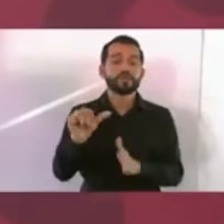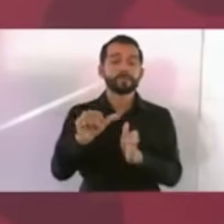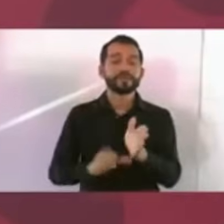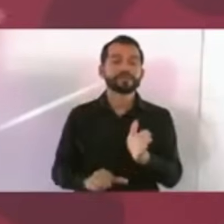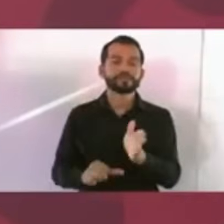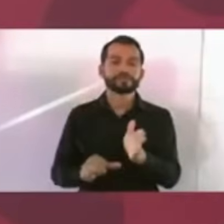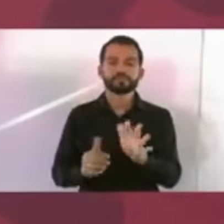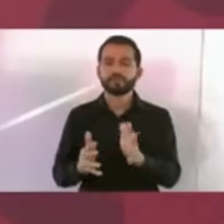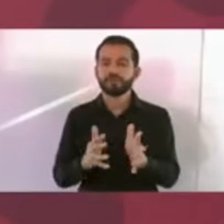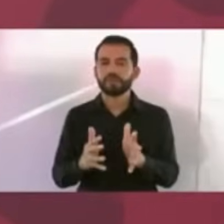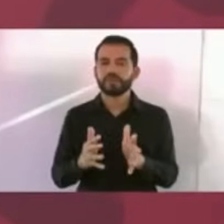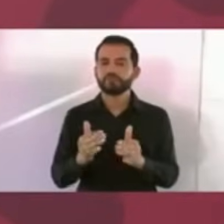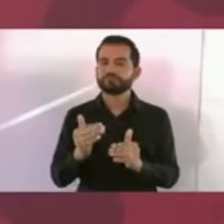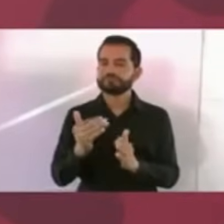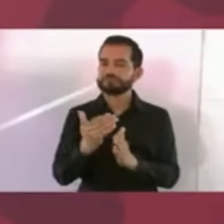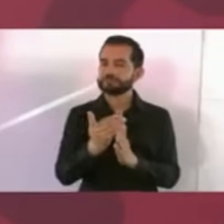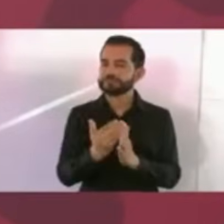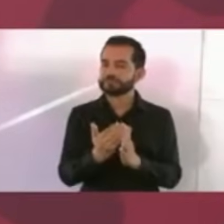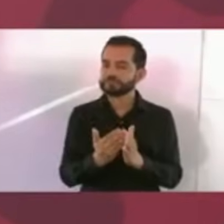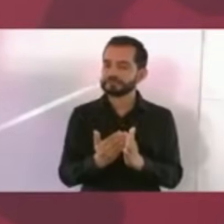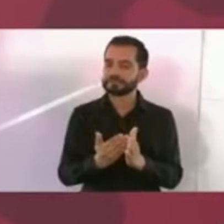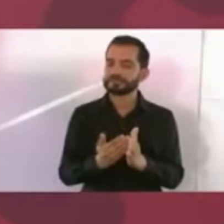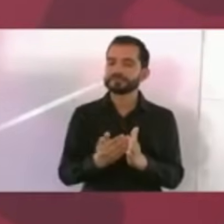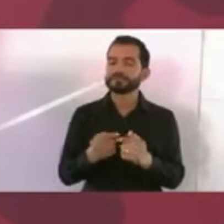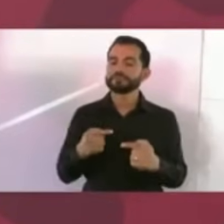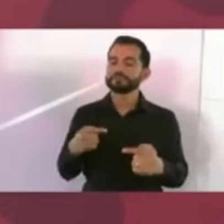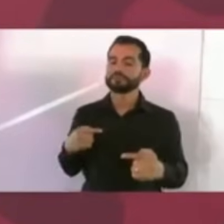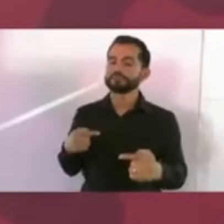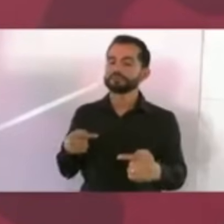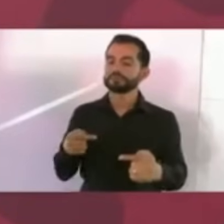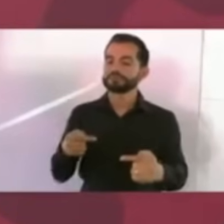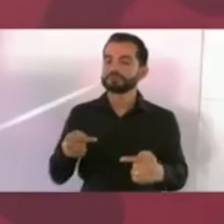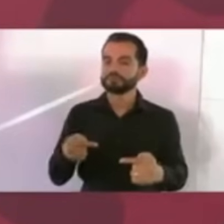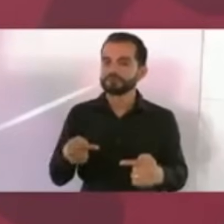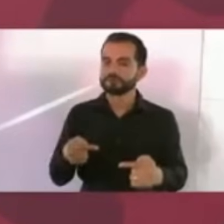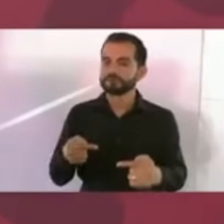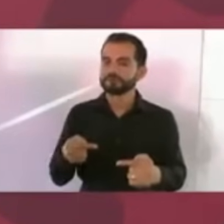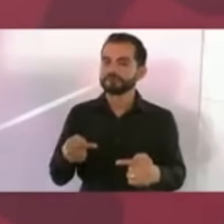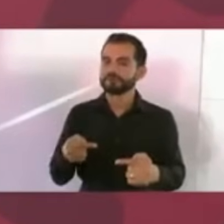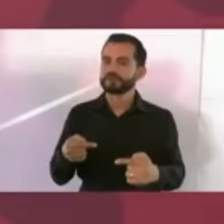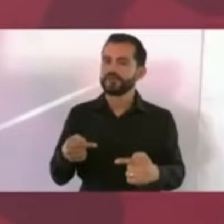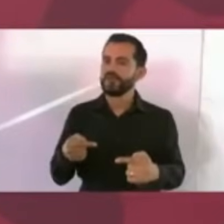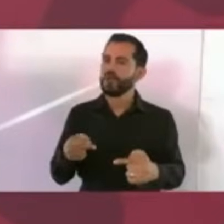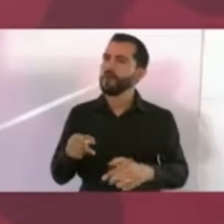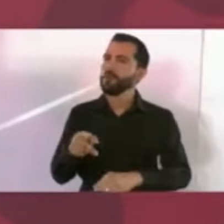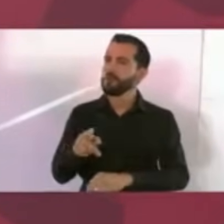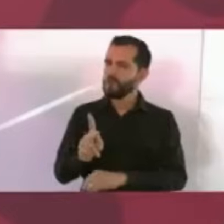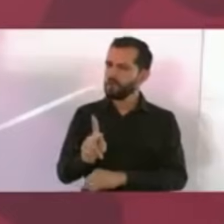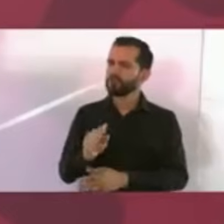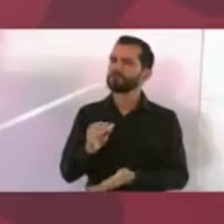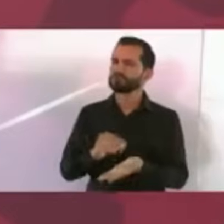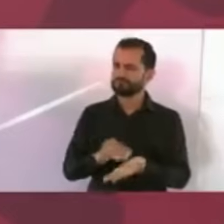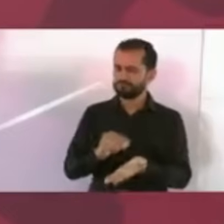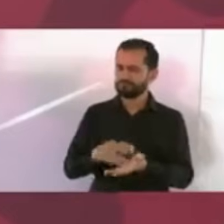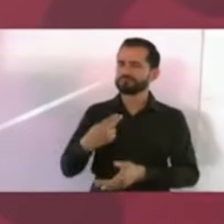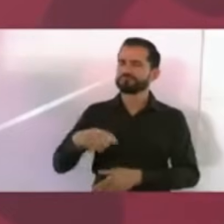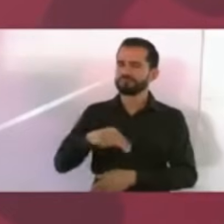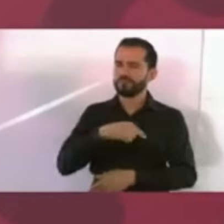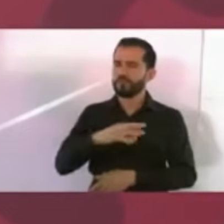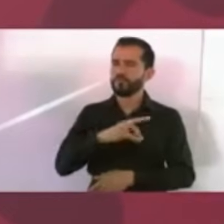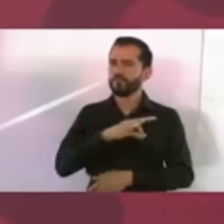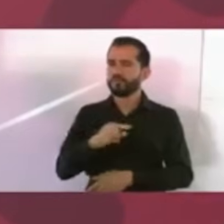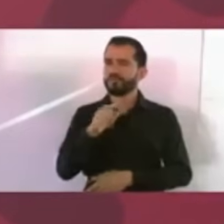pero todavía podemos enviar una iniciativa